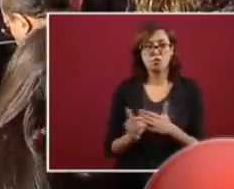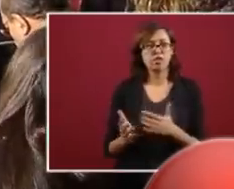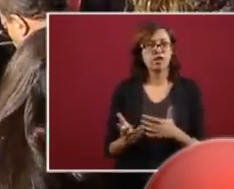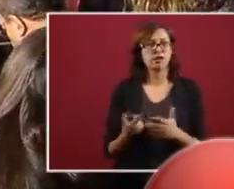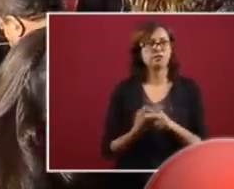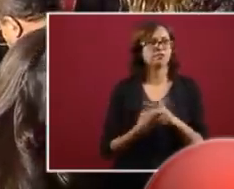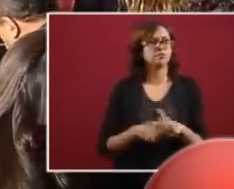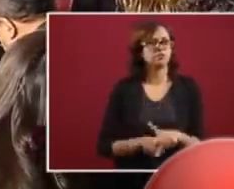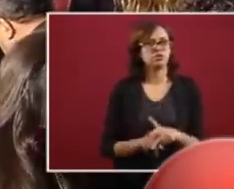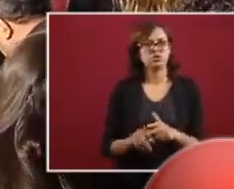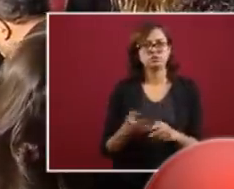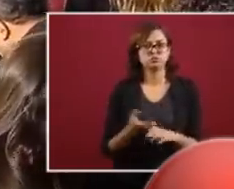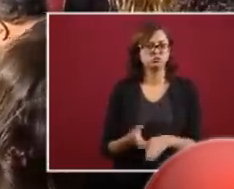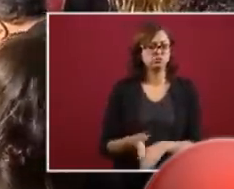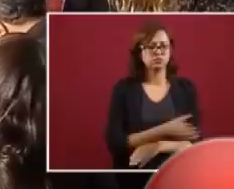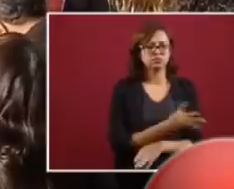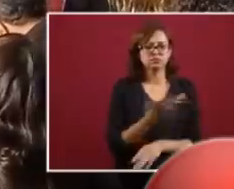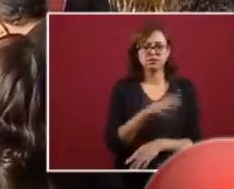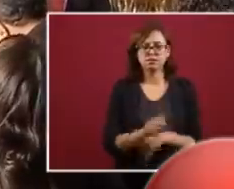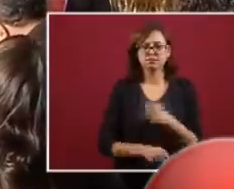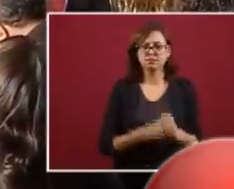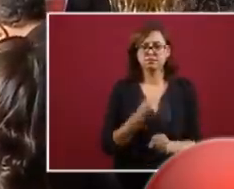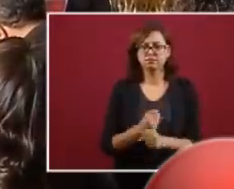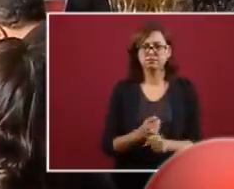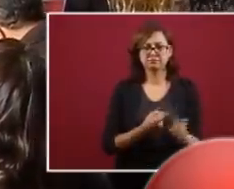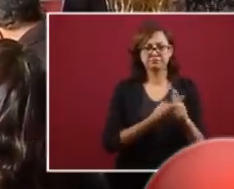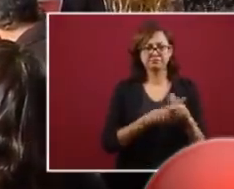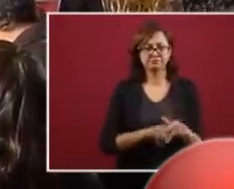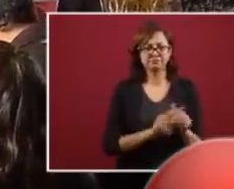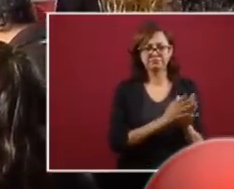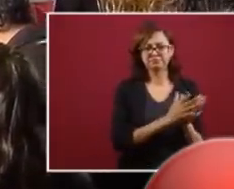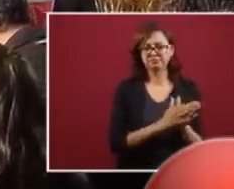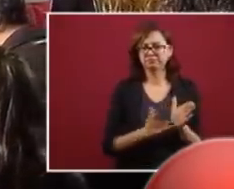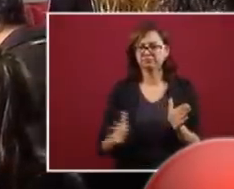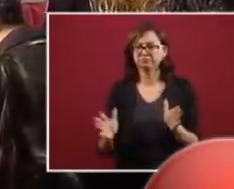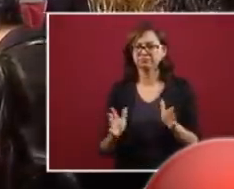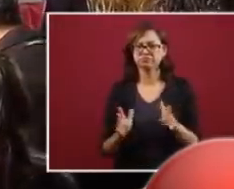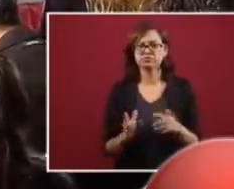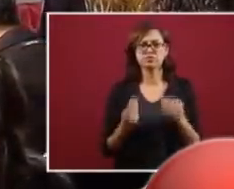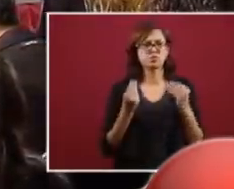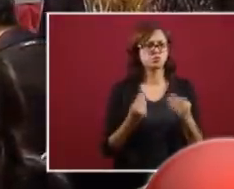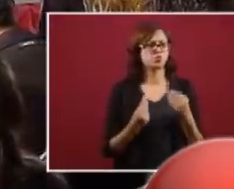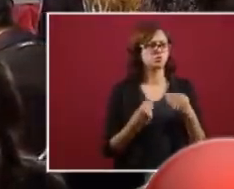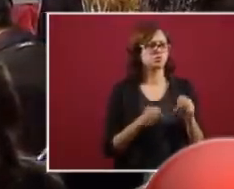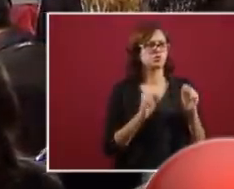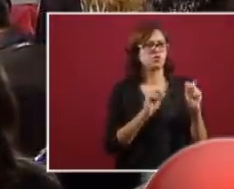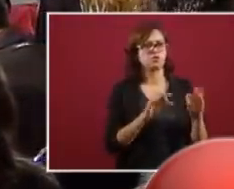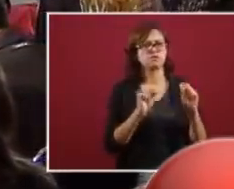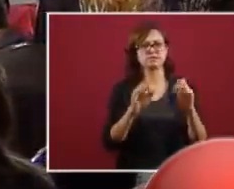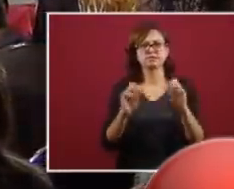hace 10 años y empiezan a haber despachos